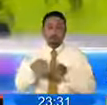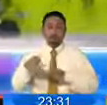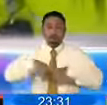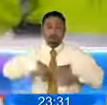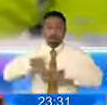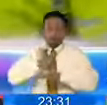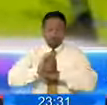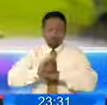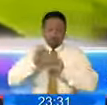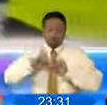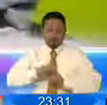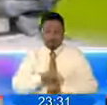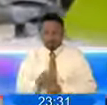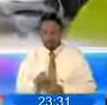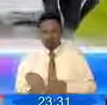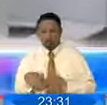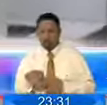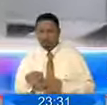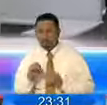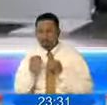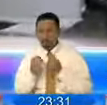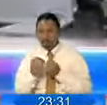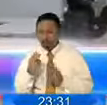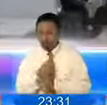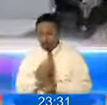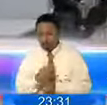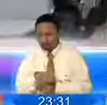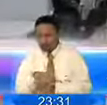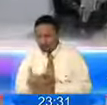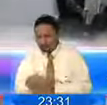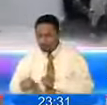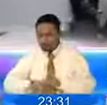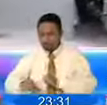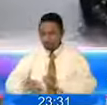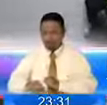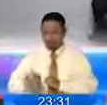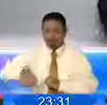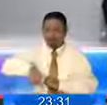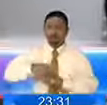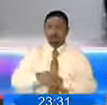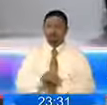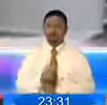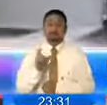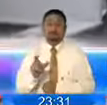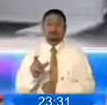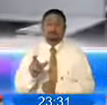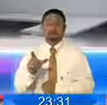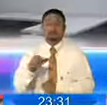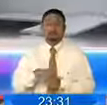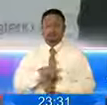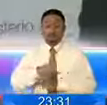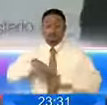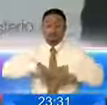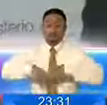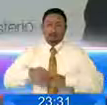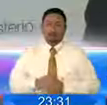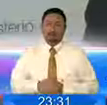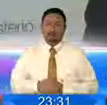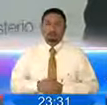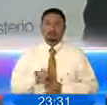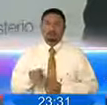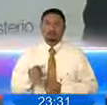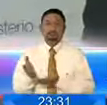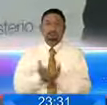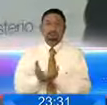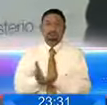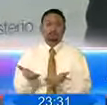Ecuador para descifrar cómo trabajaban supuestas redes de corrupción dedicadas a trámites en materia de tránsito. Estos servicios se